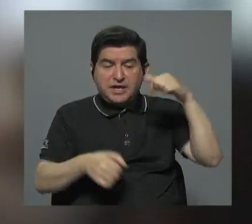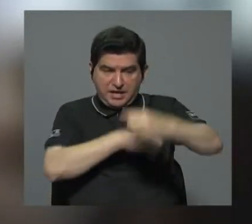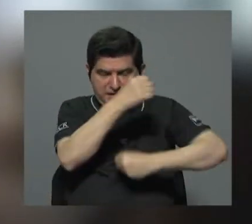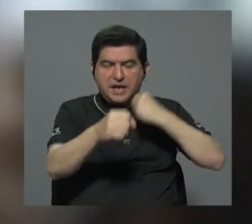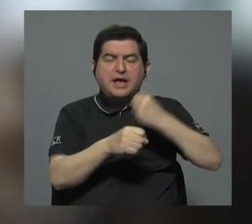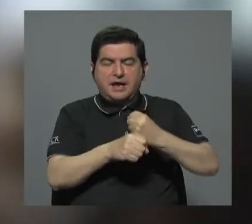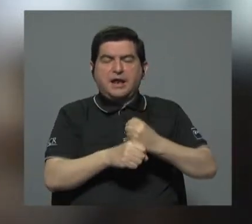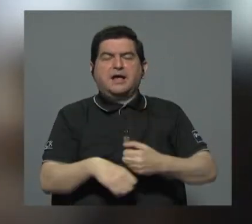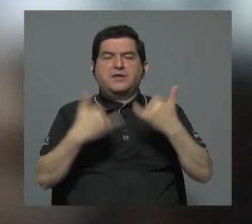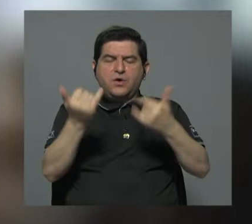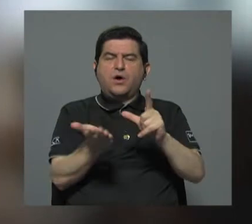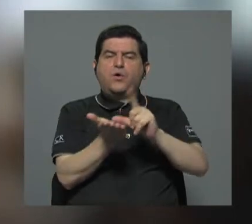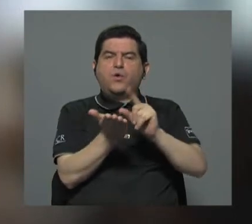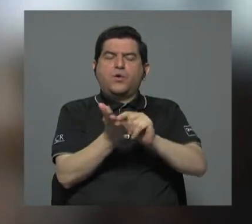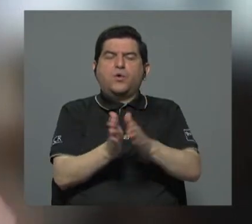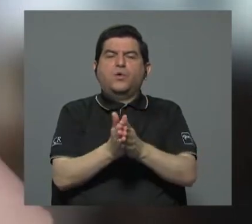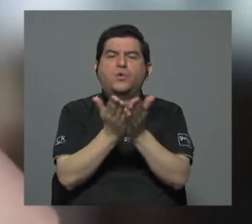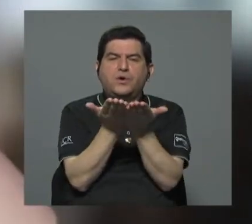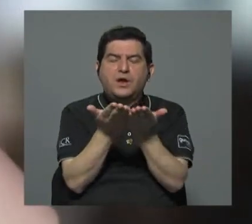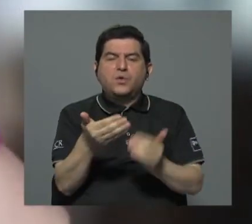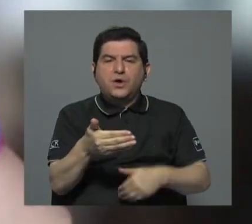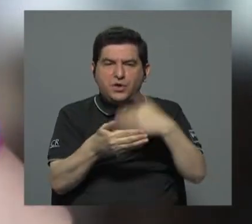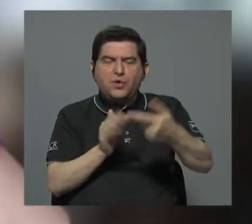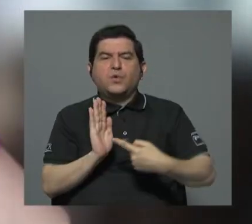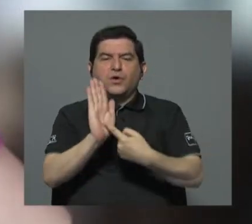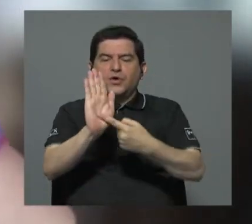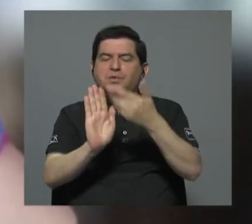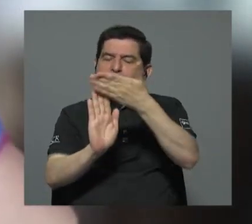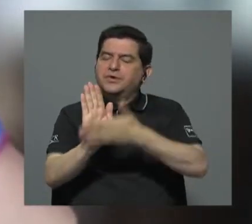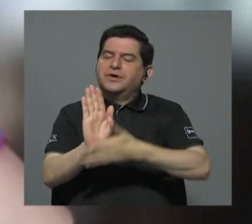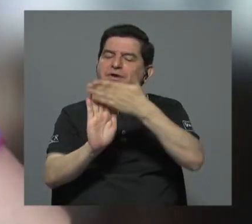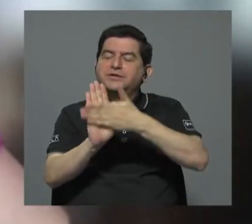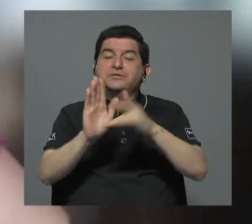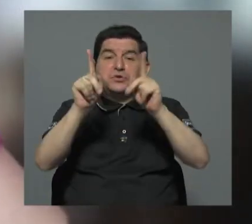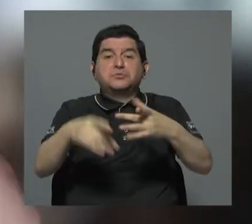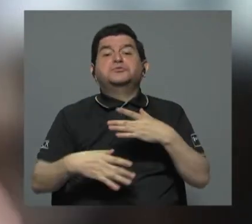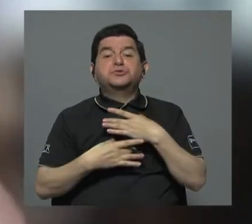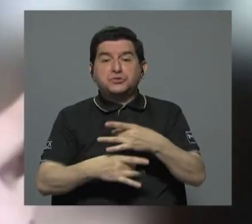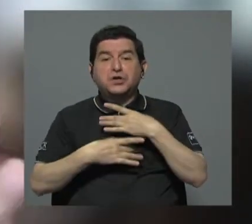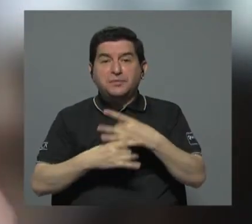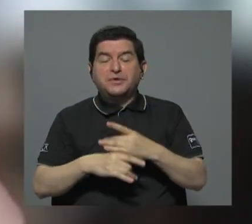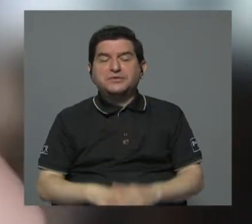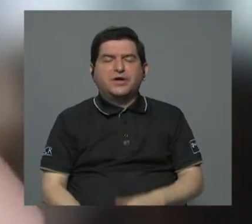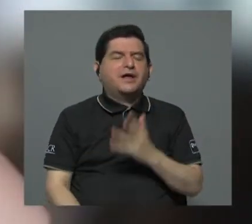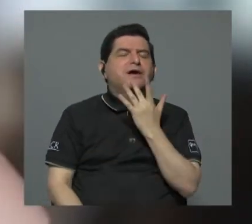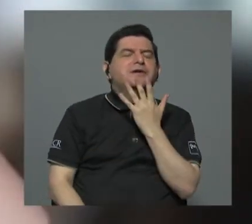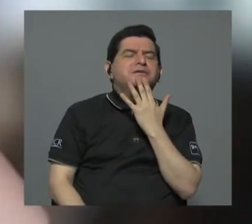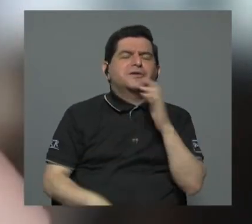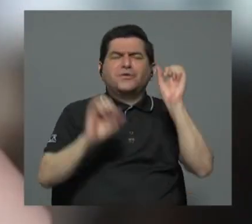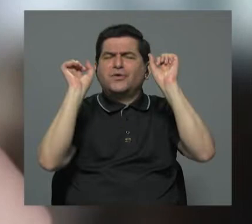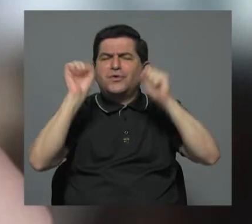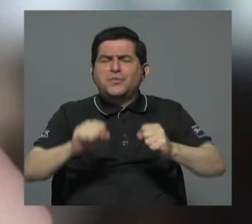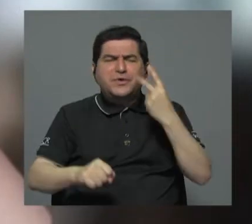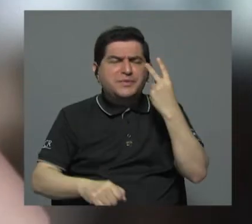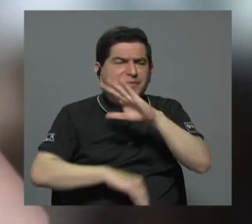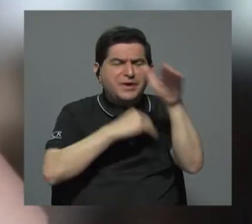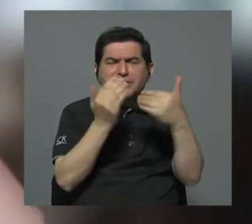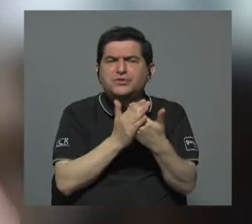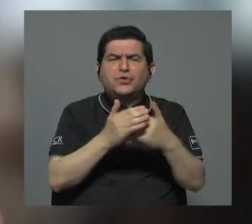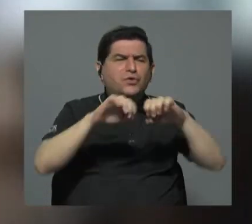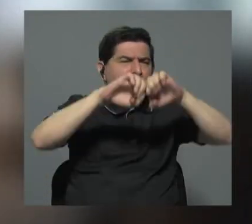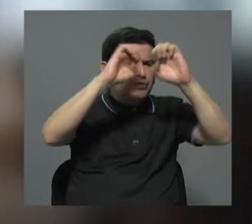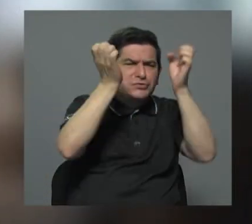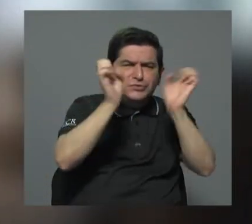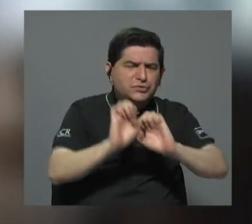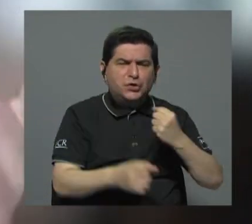año se publicó un libro, luego les muestro cuál es esa publicación por si a alguien le interesa, es a color, entonces ahí pueden ver todos los escudos de armas y